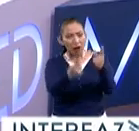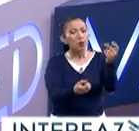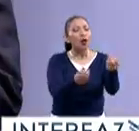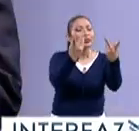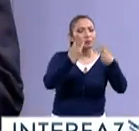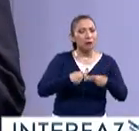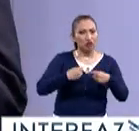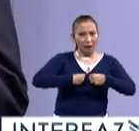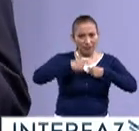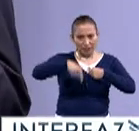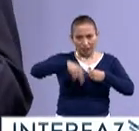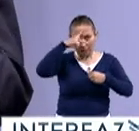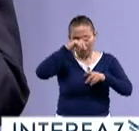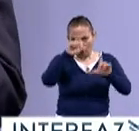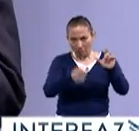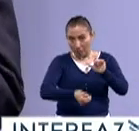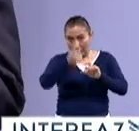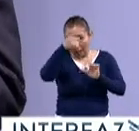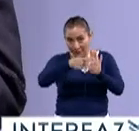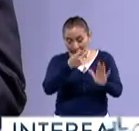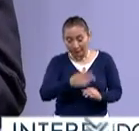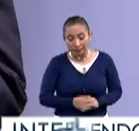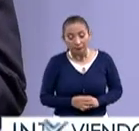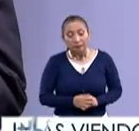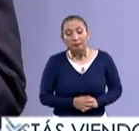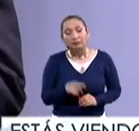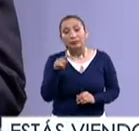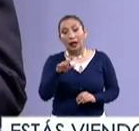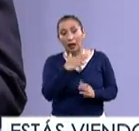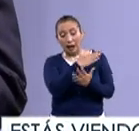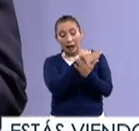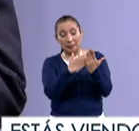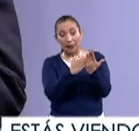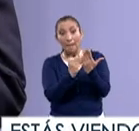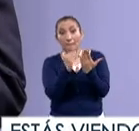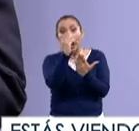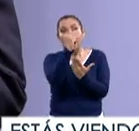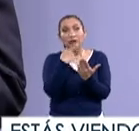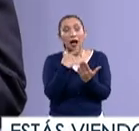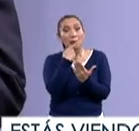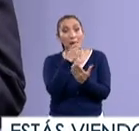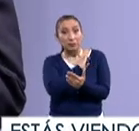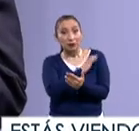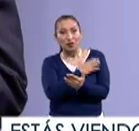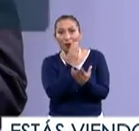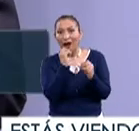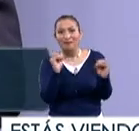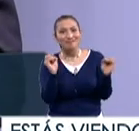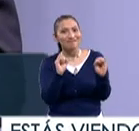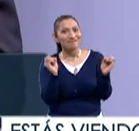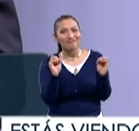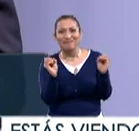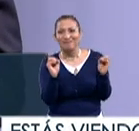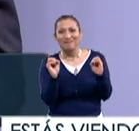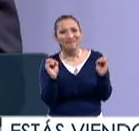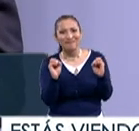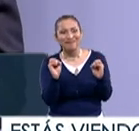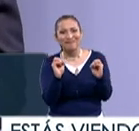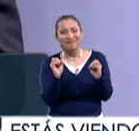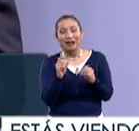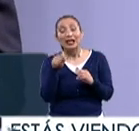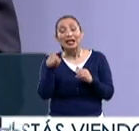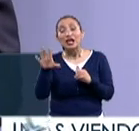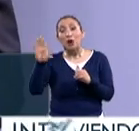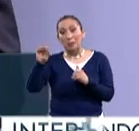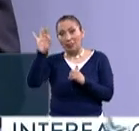de población que se hace en México, más de la mitad de la población no hablaba castellano o español. Y